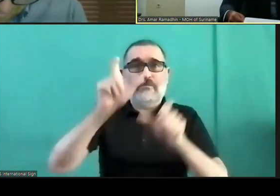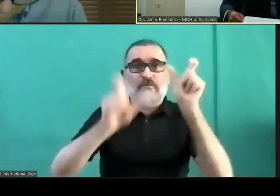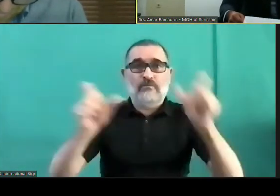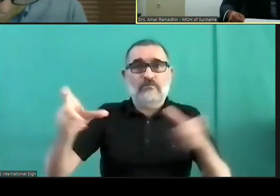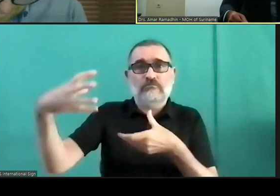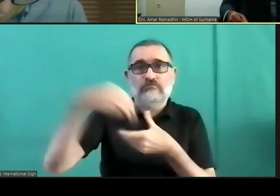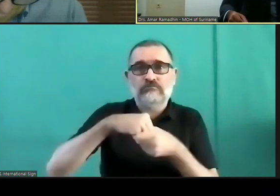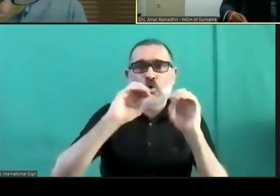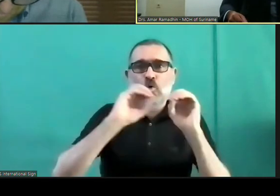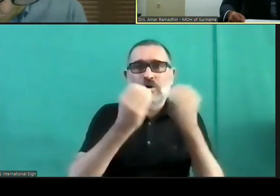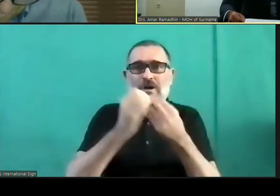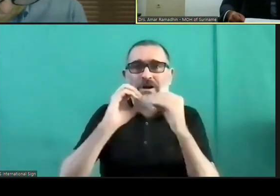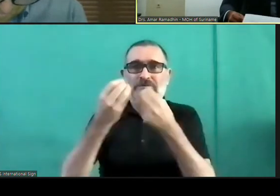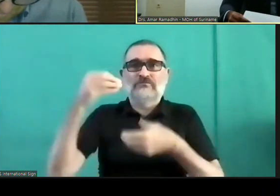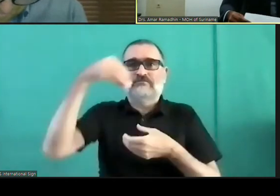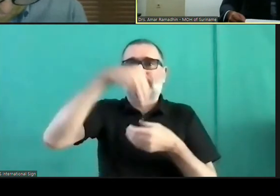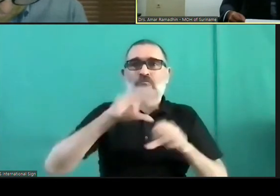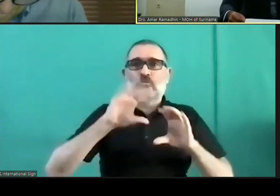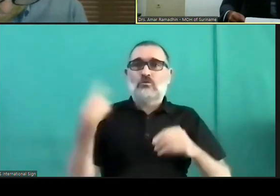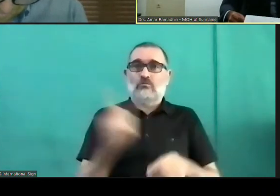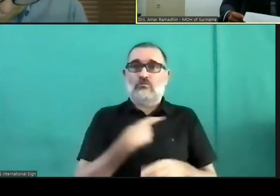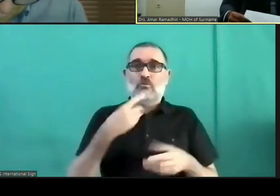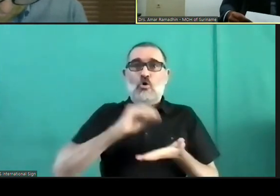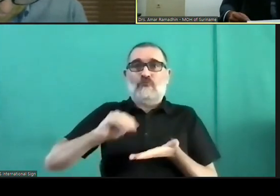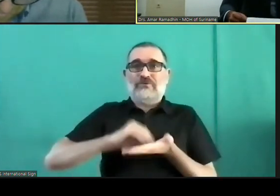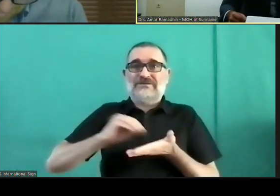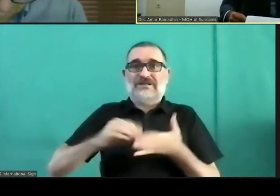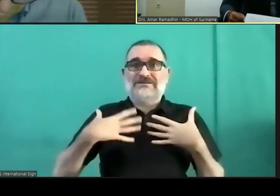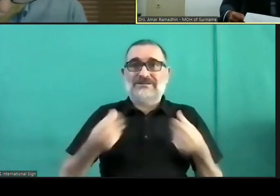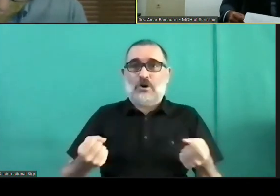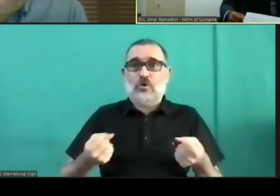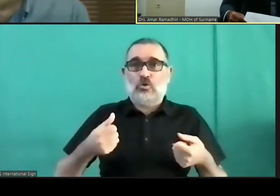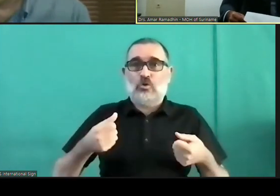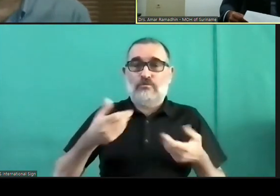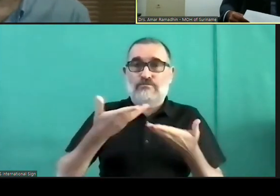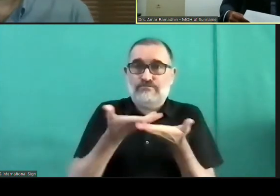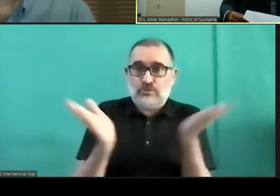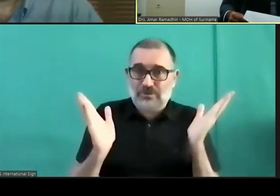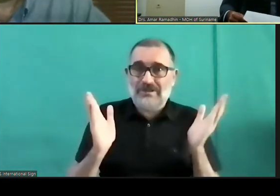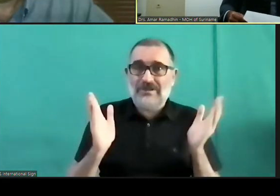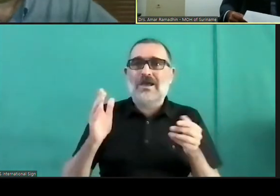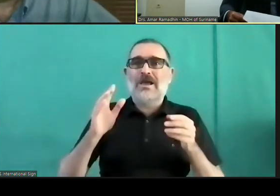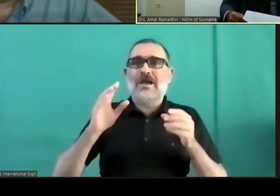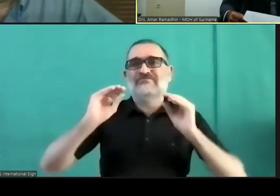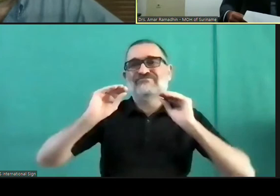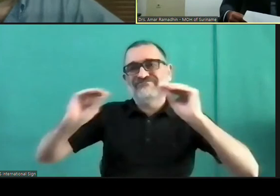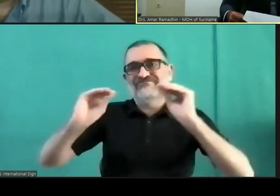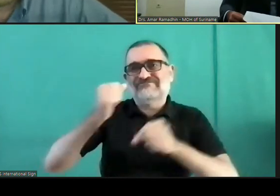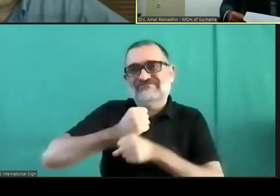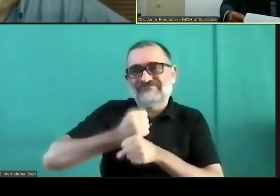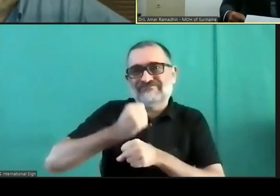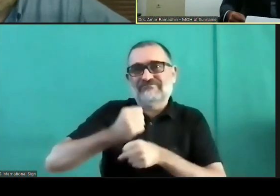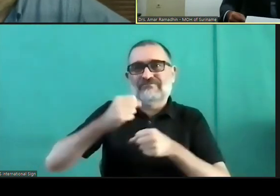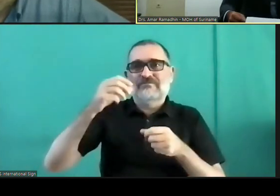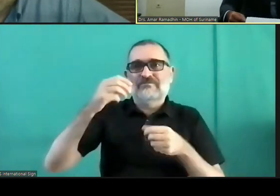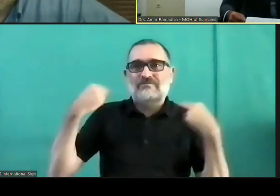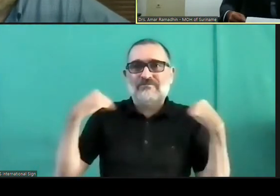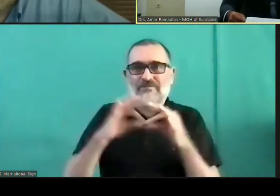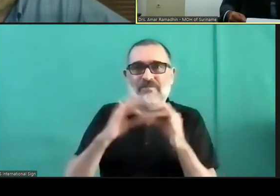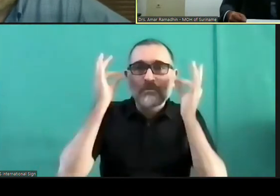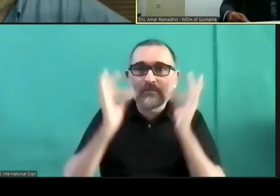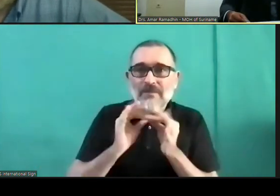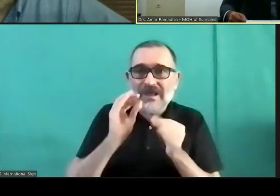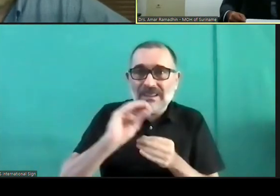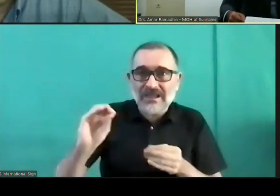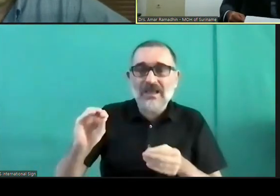el nuevo gobierno elegido en 2020 inmediatamente tuvimos que enfrentar la situación de kobe 19 y una situación